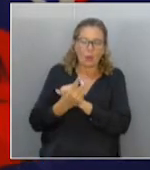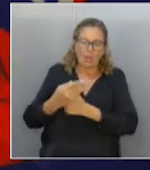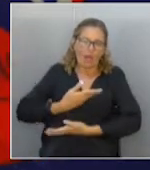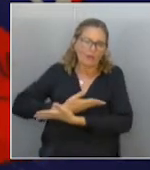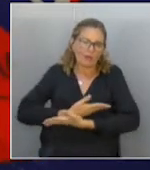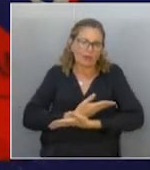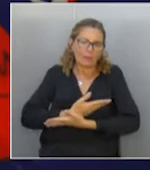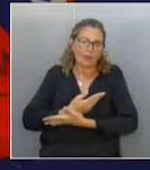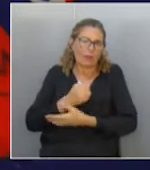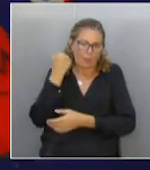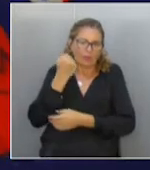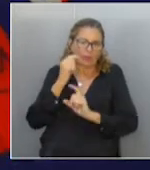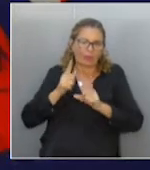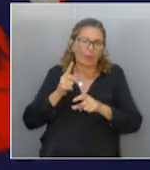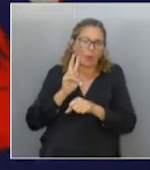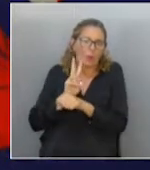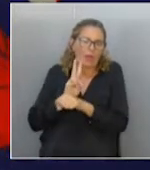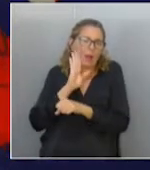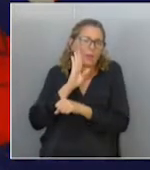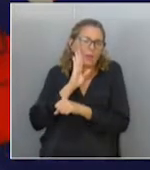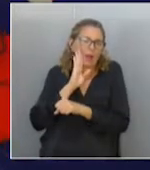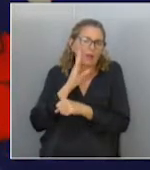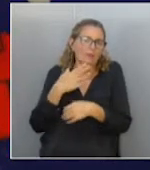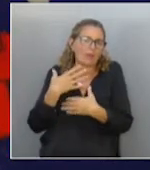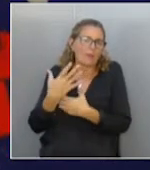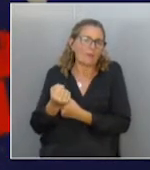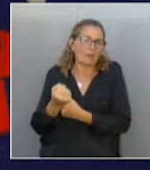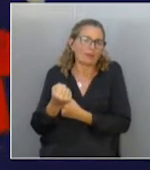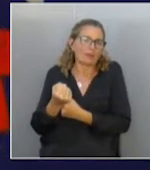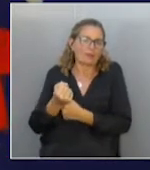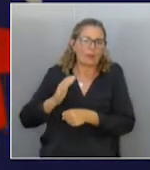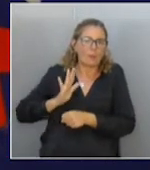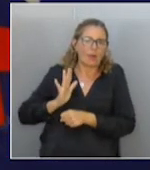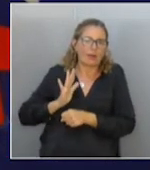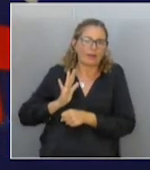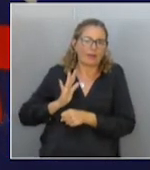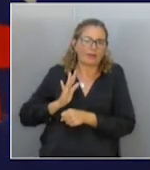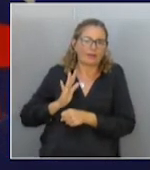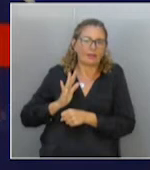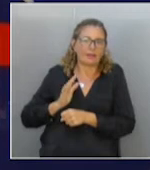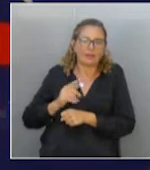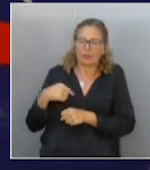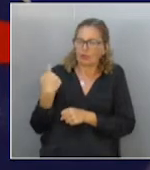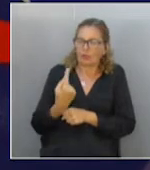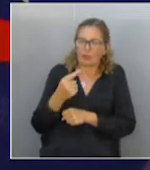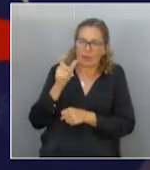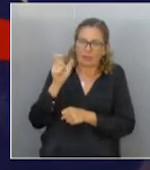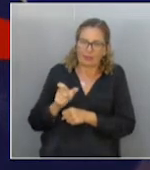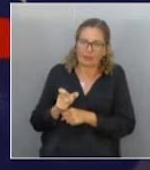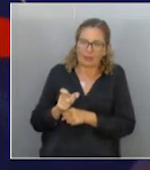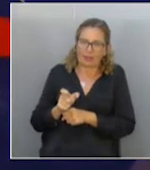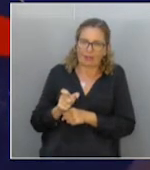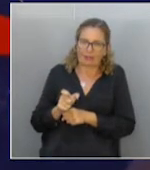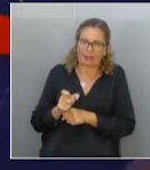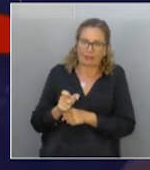cuidar a la mamá y por eso ese sostén, esa sororidad entre las mujeres, entre los vecinos, entre lo que sea, ¿no? Para